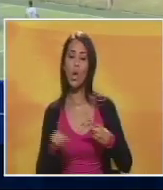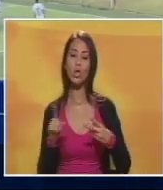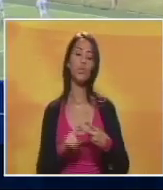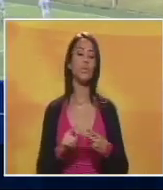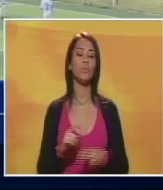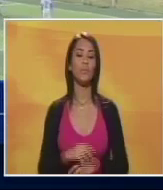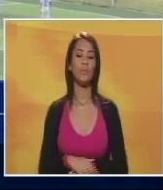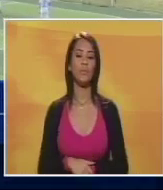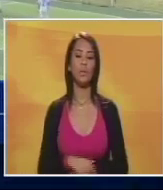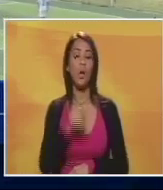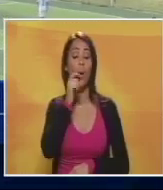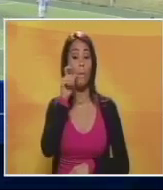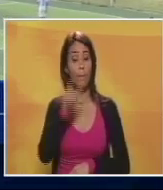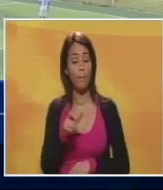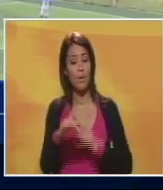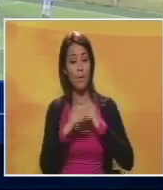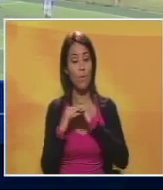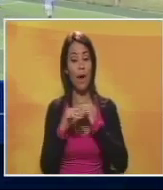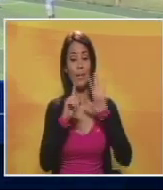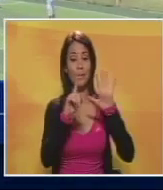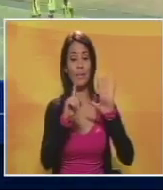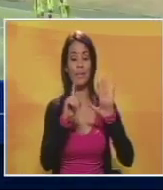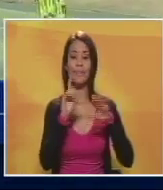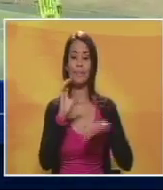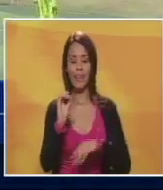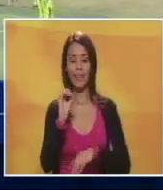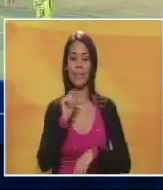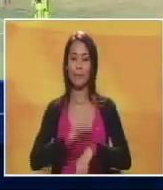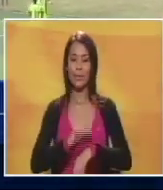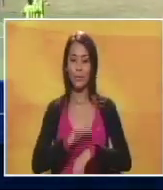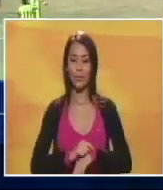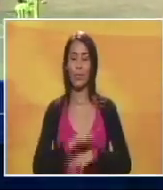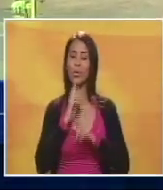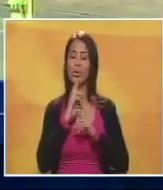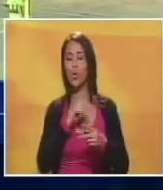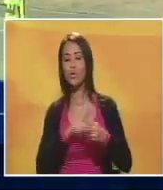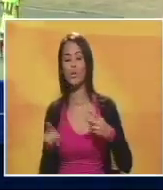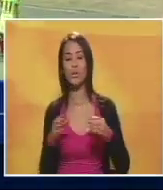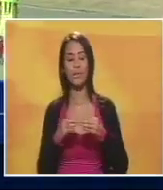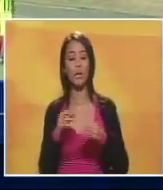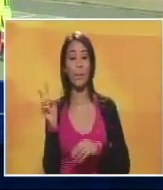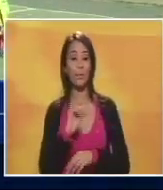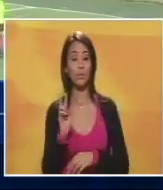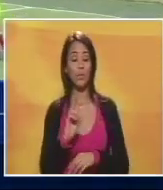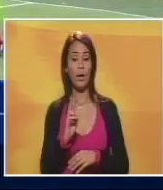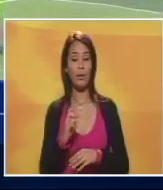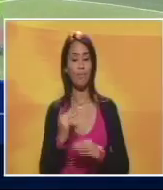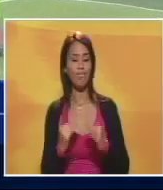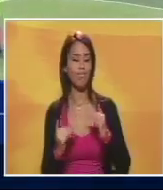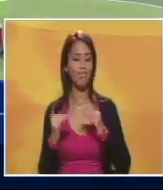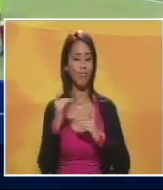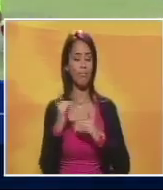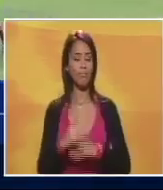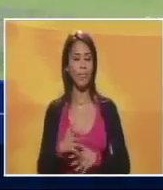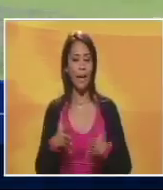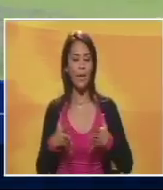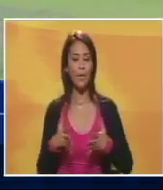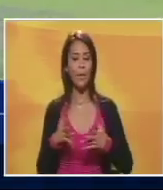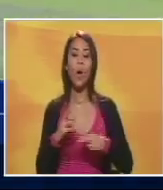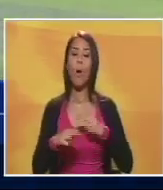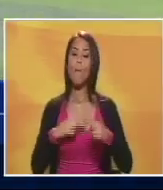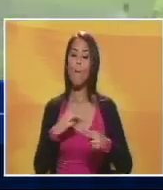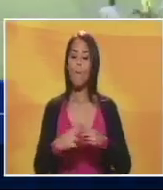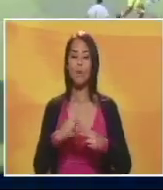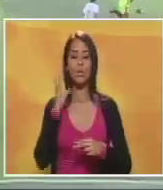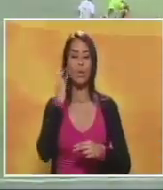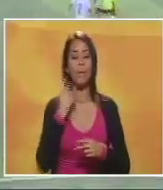José Romo igualó el choque al 60. En otros resultados, Atlético Venezuela superó por la mínima a Academia Puerto Cabello y